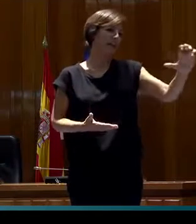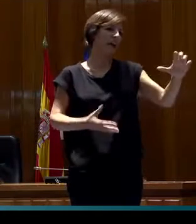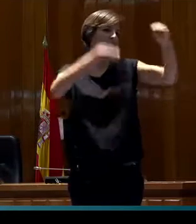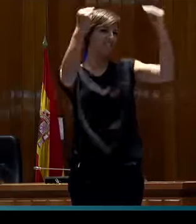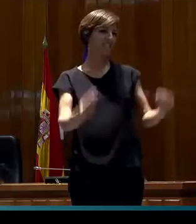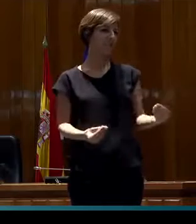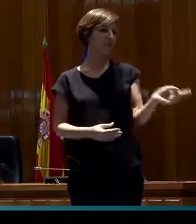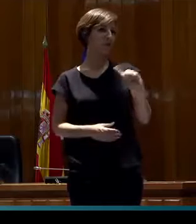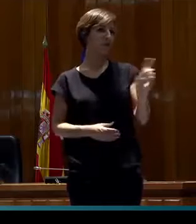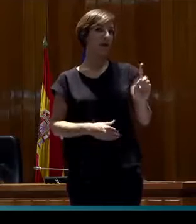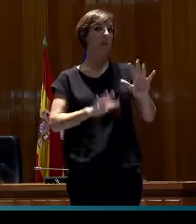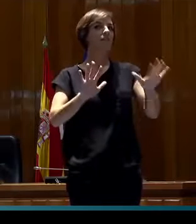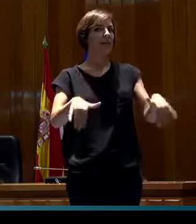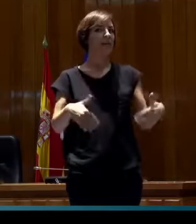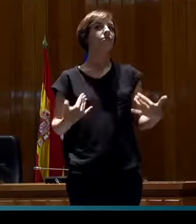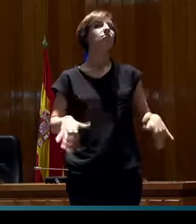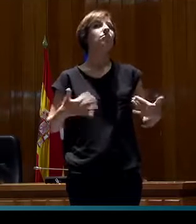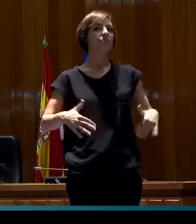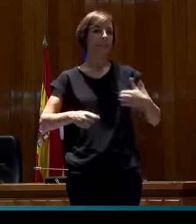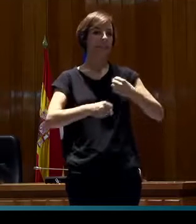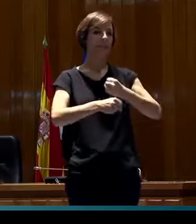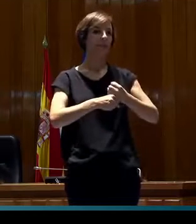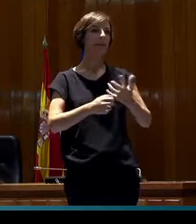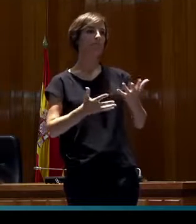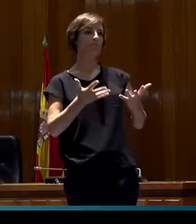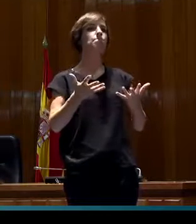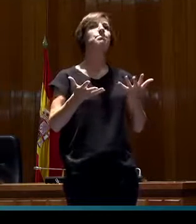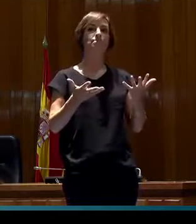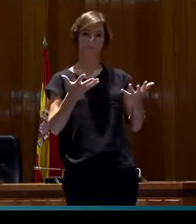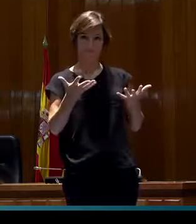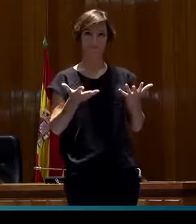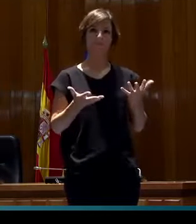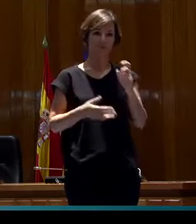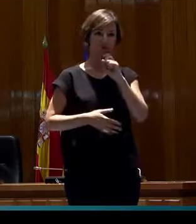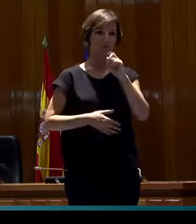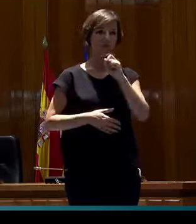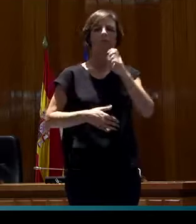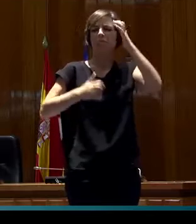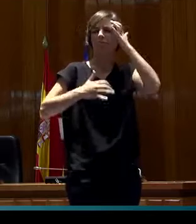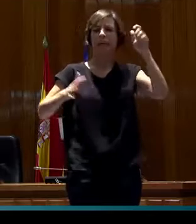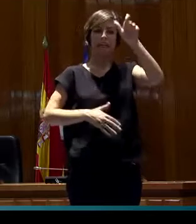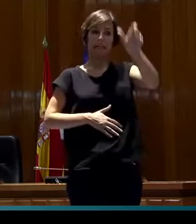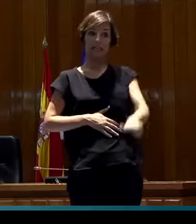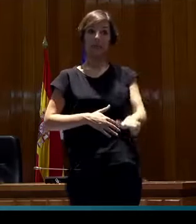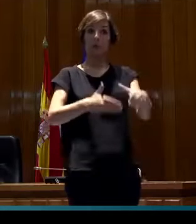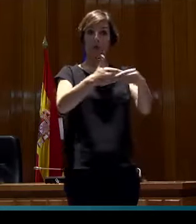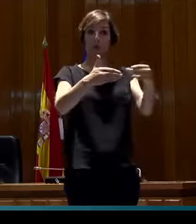pues va a condicionar mucho la labor del intérprete, ¿no? Y si además la persona usuaria tiene